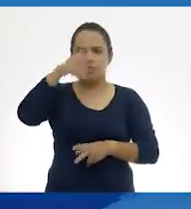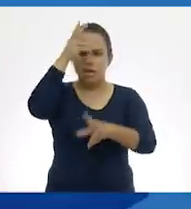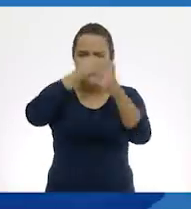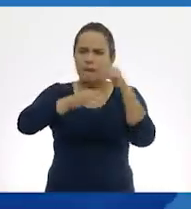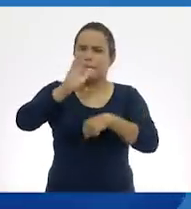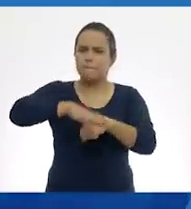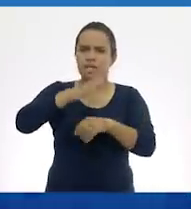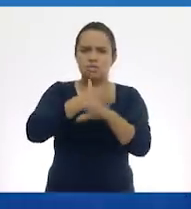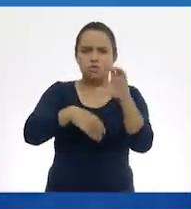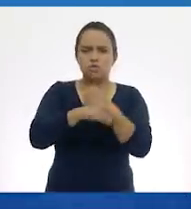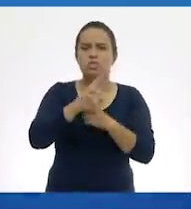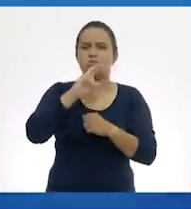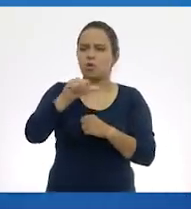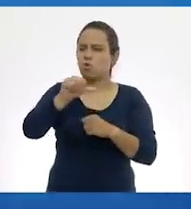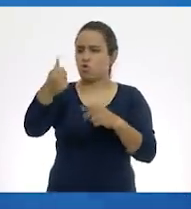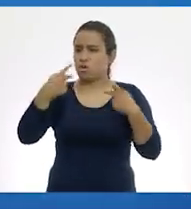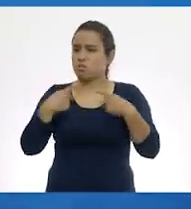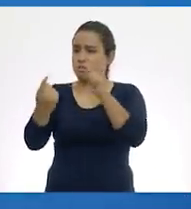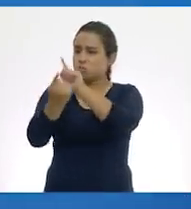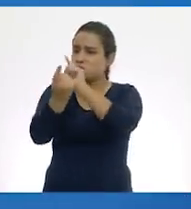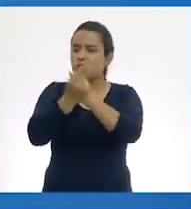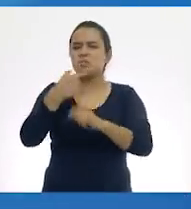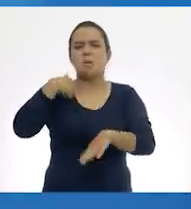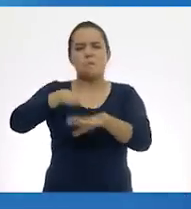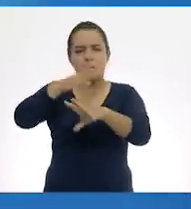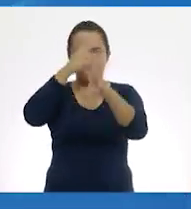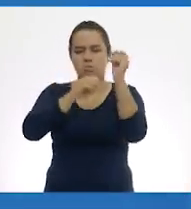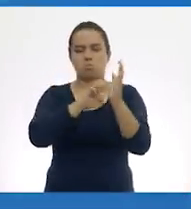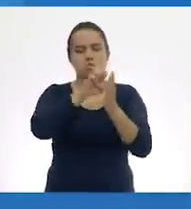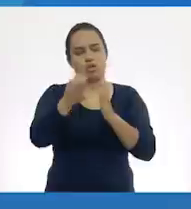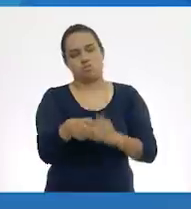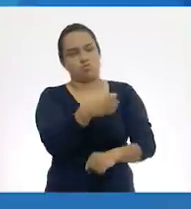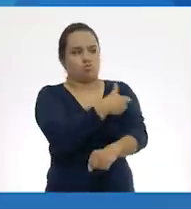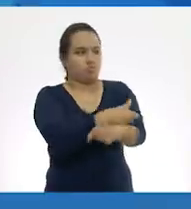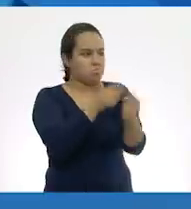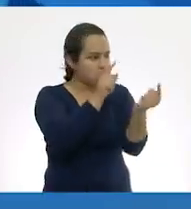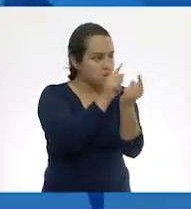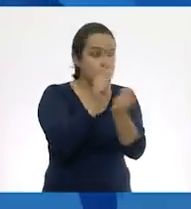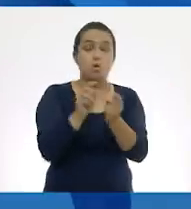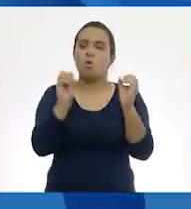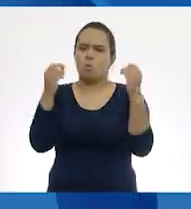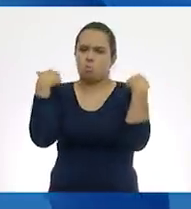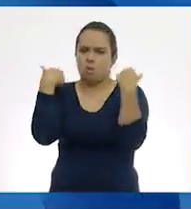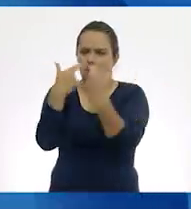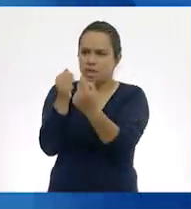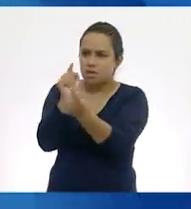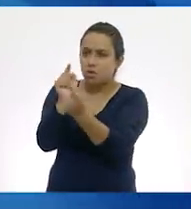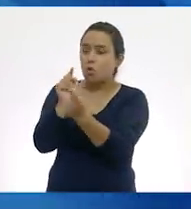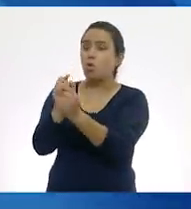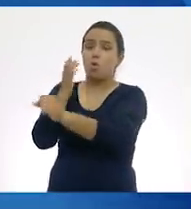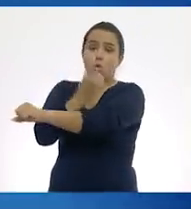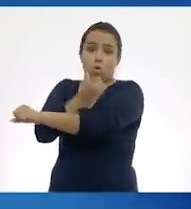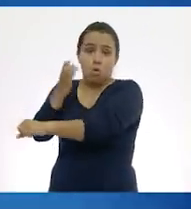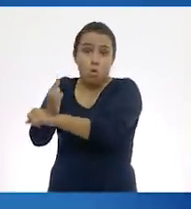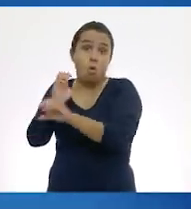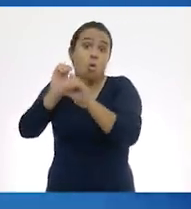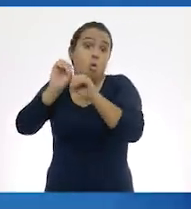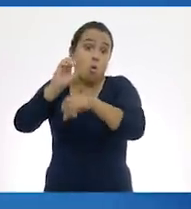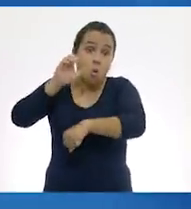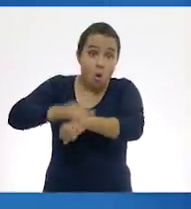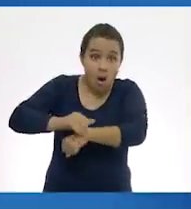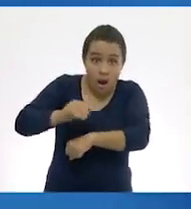más y mejor conviviendo con otros, es decir, con nuestra familia, nuestros maestros, compañeros o